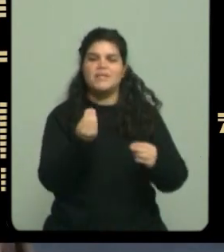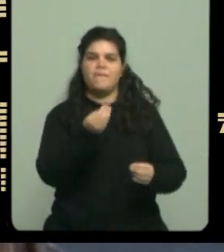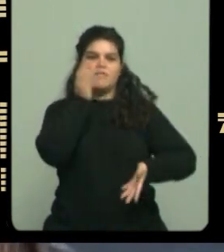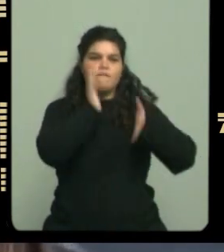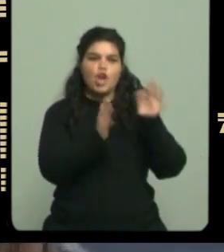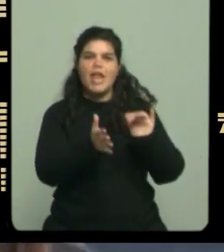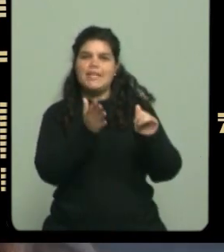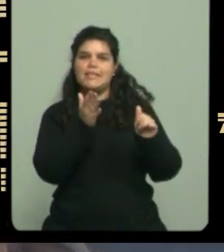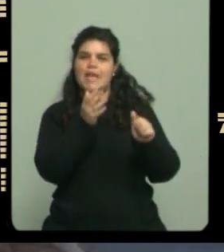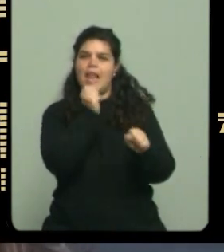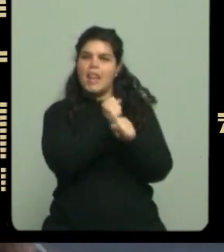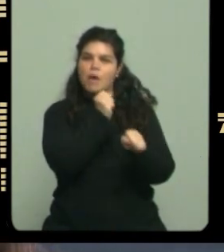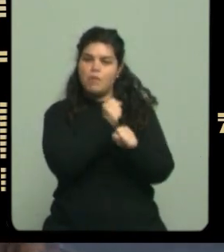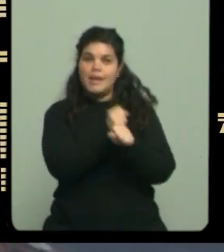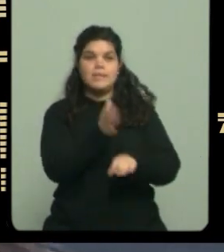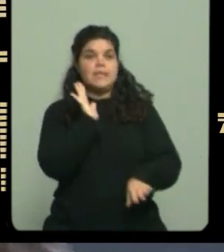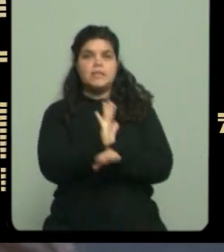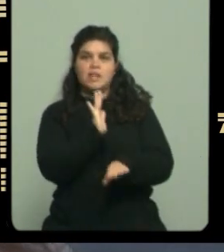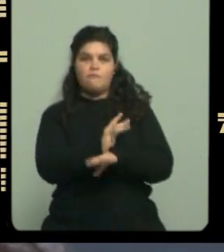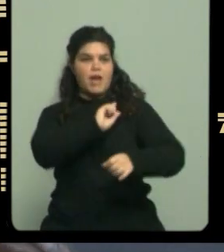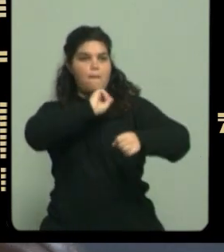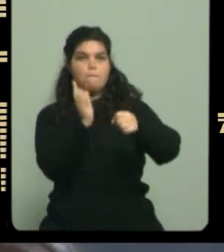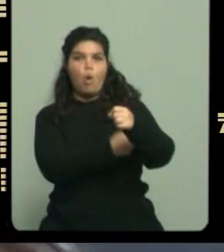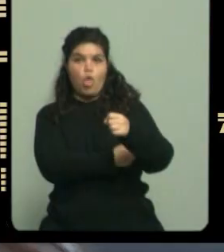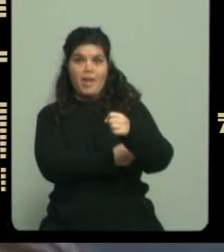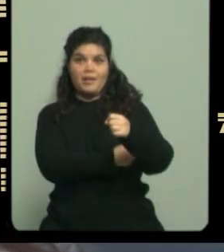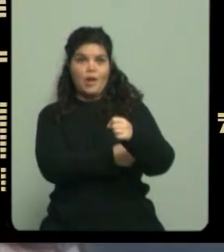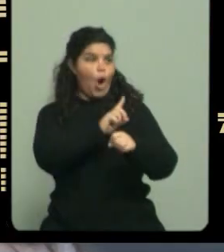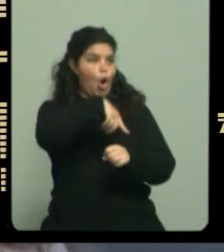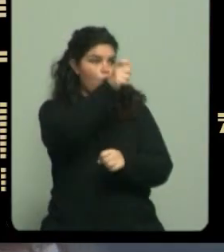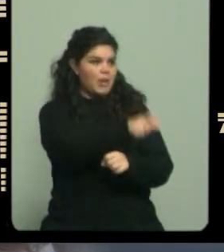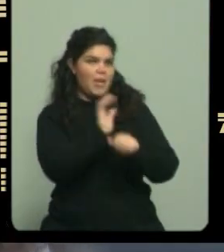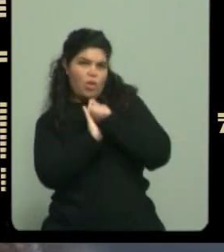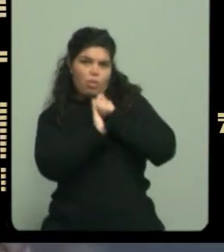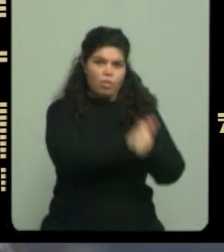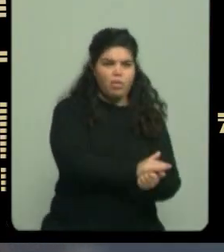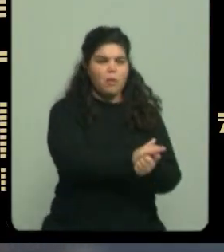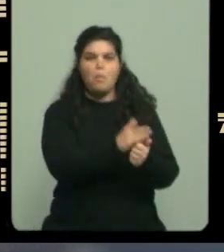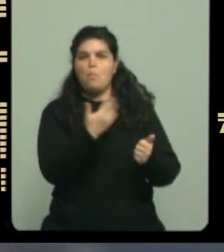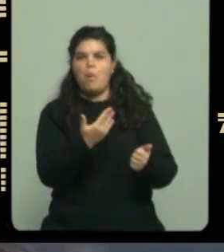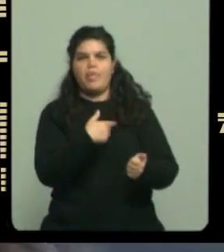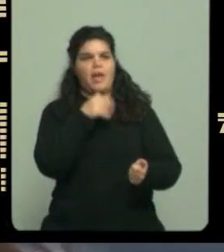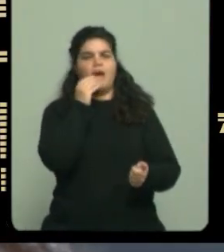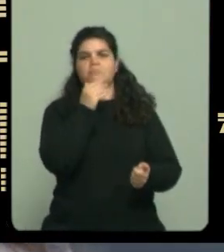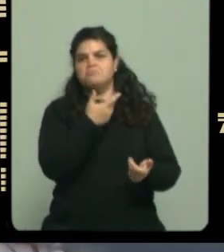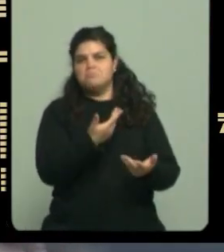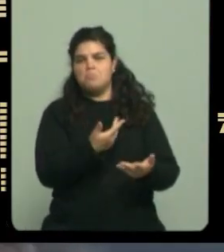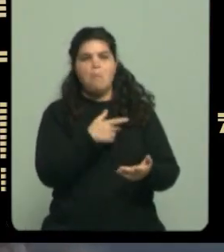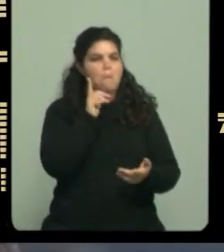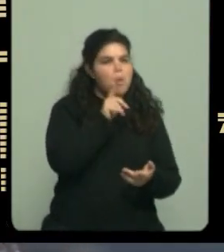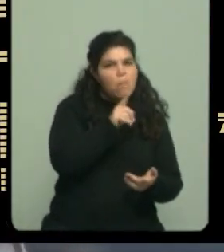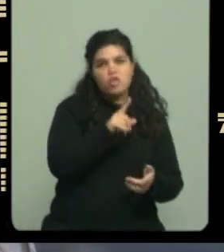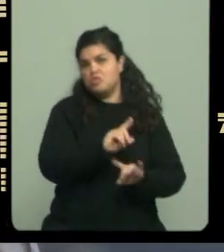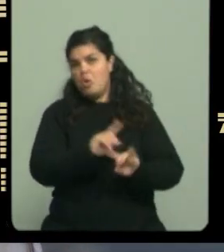es? Es el abuso de poder que se ejerce en un ámbito laboral, que puede ser por acción, que puede ser por